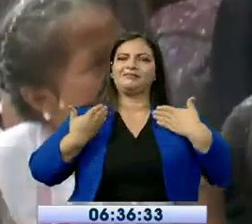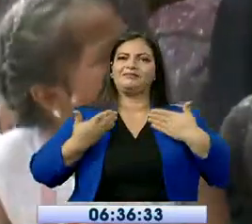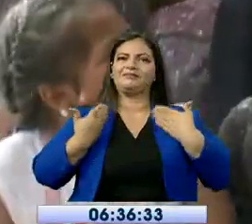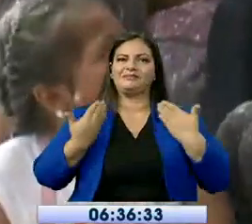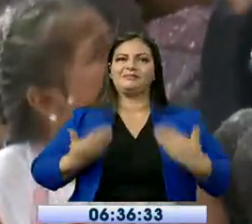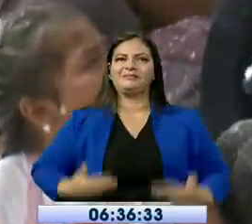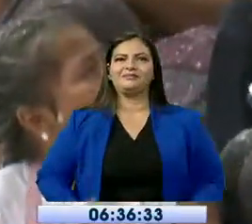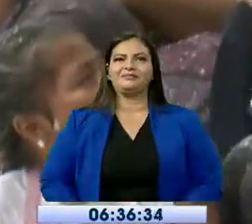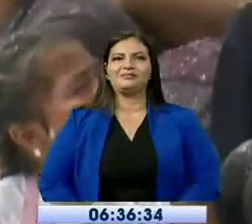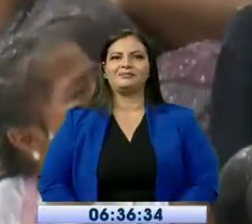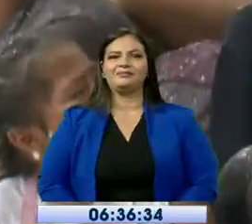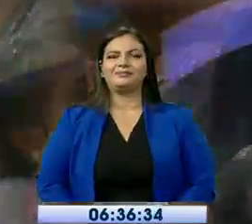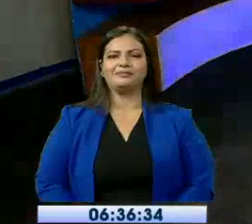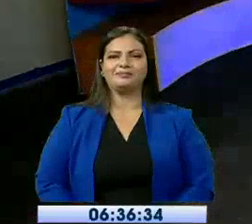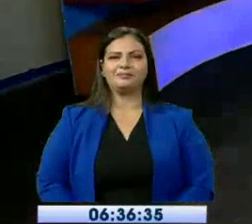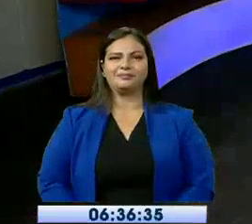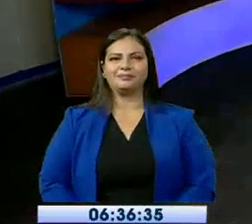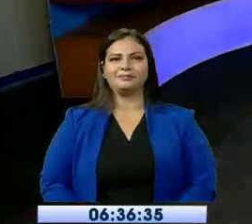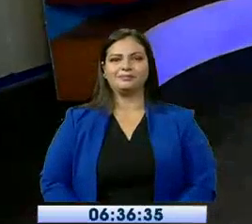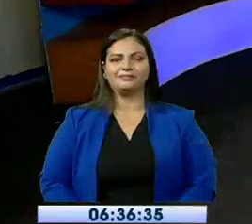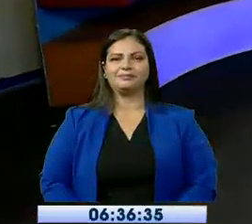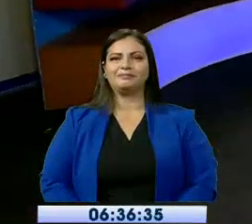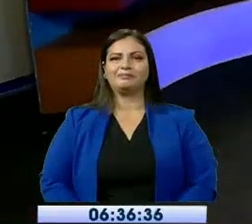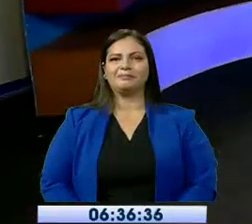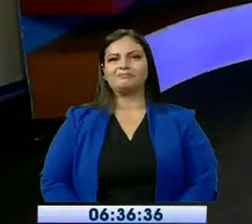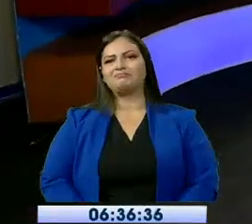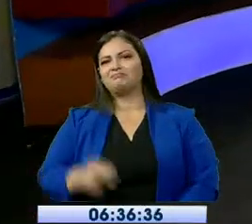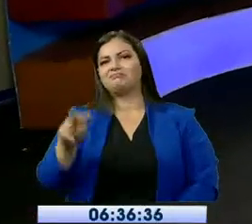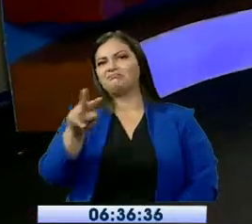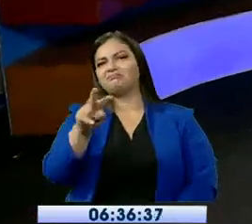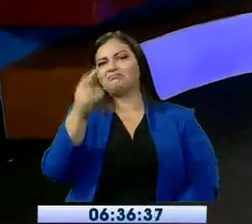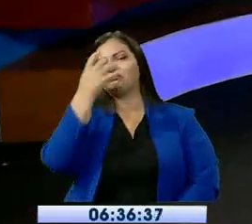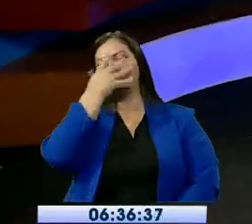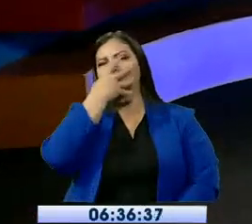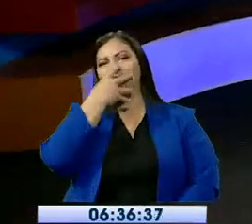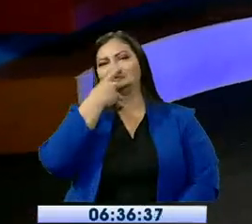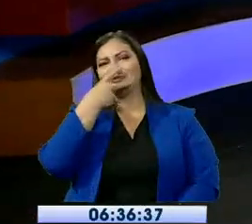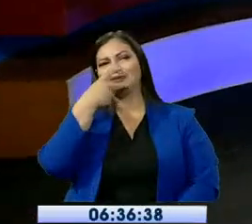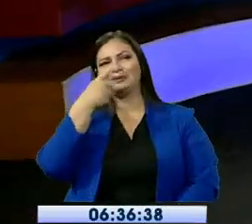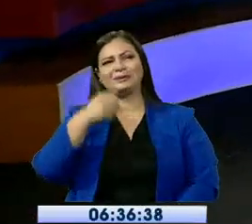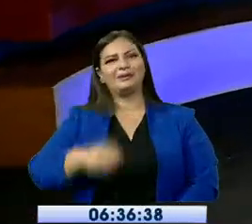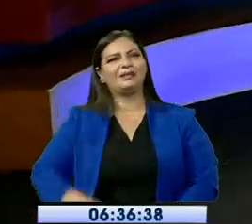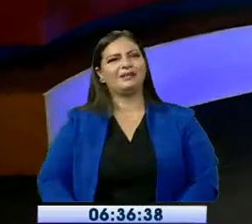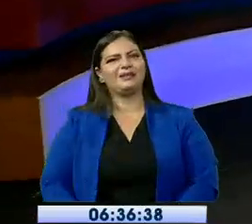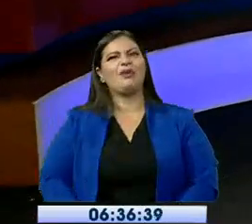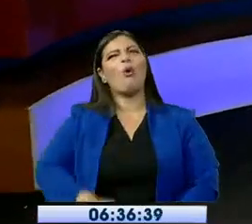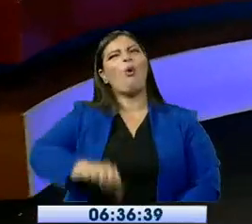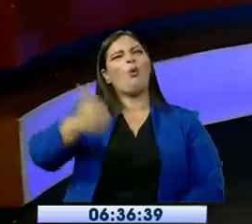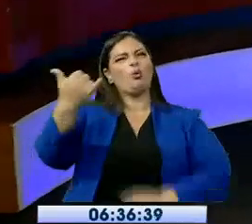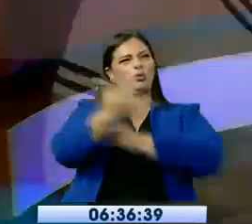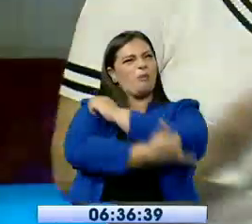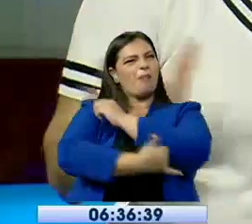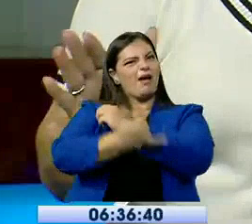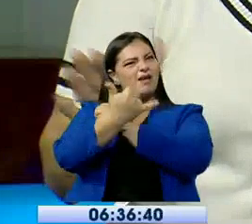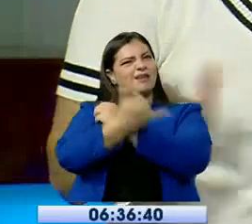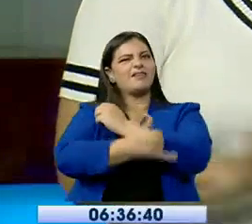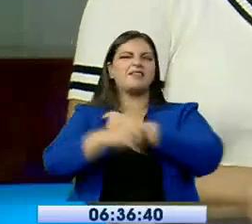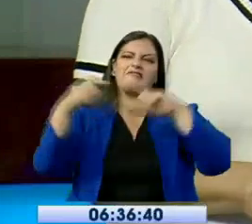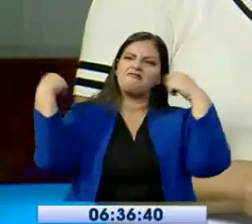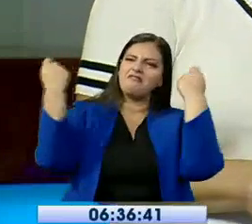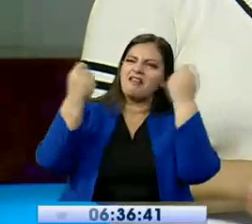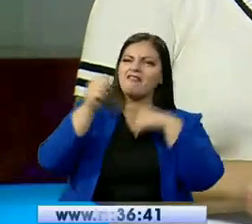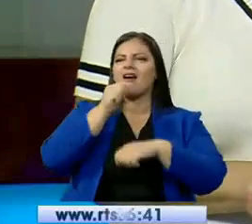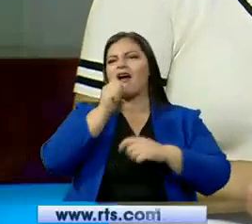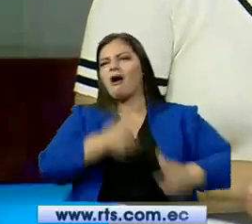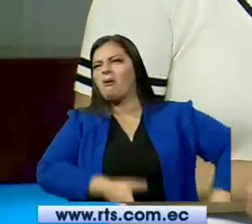Aldaz. ¡Qué alegría! Vemos que no tenemos nada que envidiarle a la celebración de otros carnavales en otras latitudes del